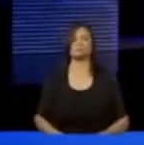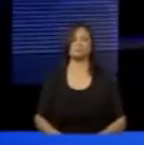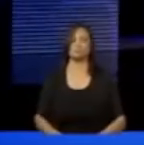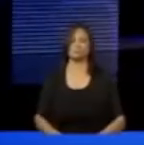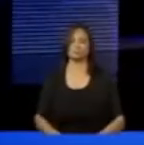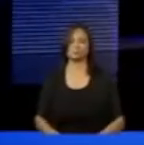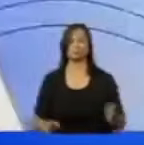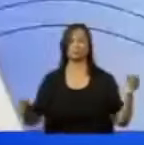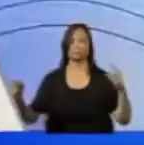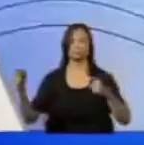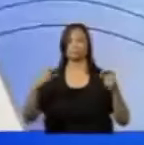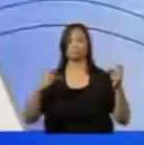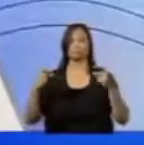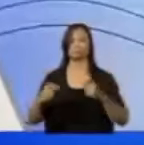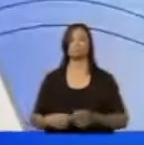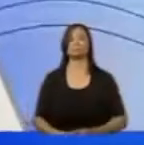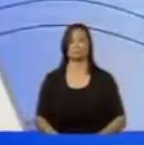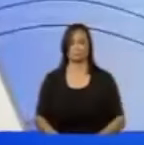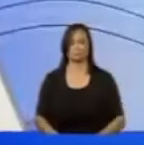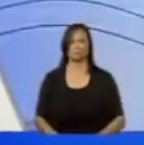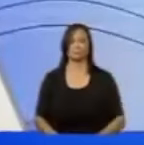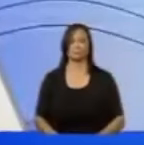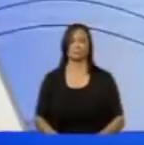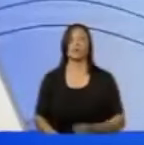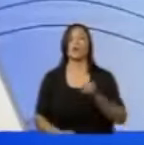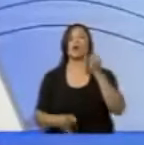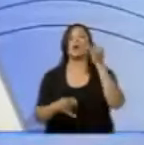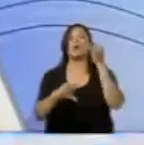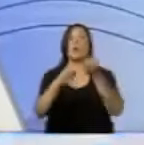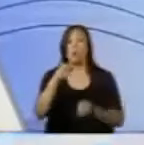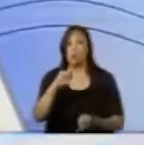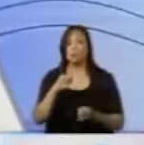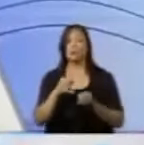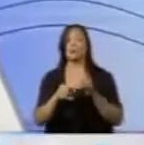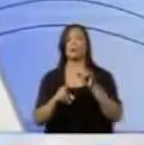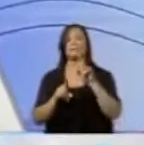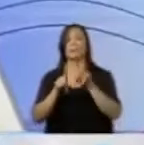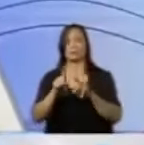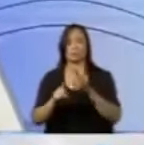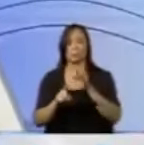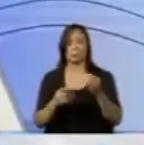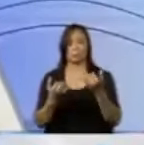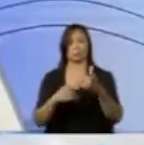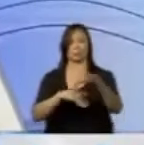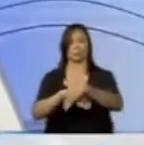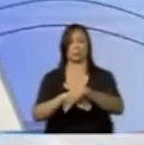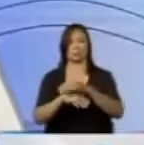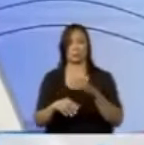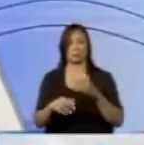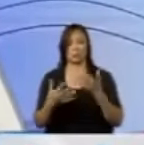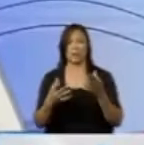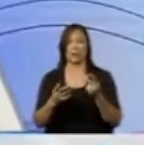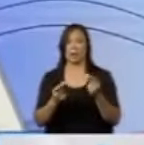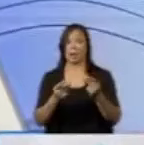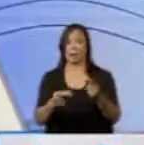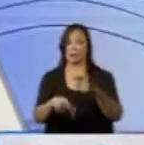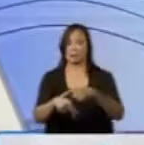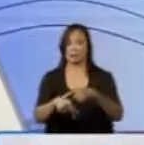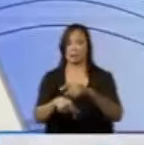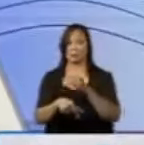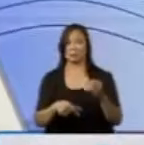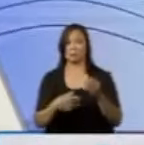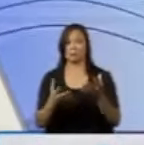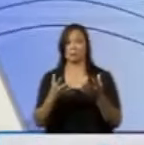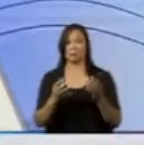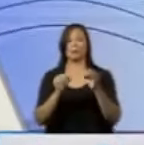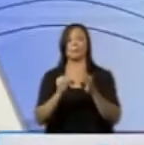presidente. ¿Alguno tiene espacio para réplica sobre el tema? Bien. Bueno, una última pregunta por esta noche. Se ha ido rápido el tiempo.